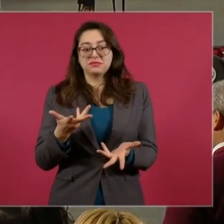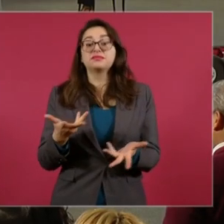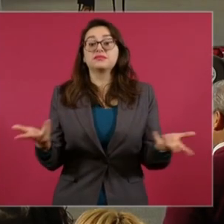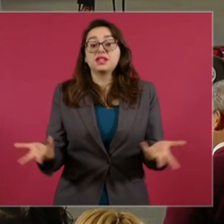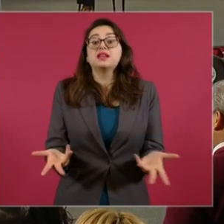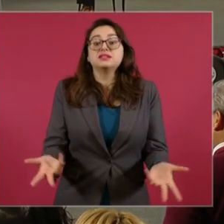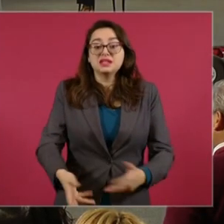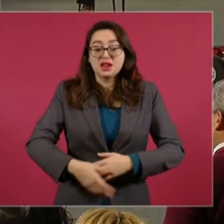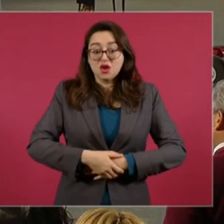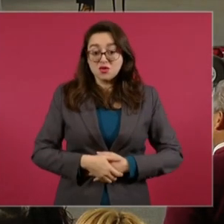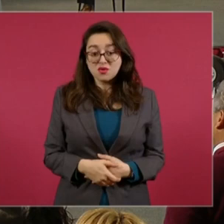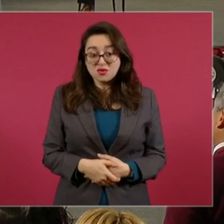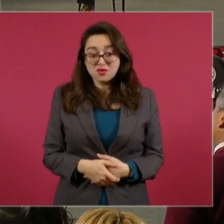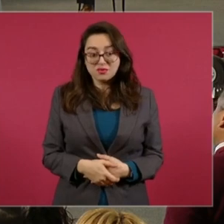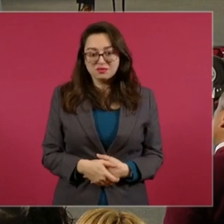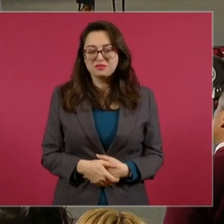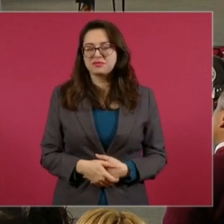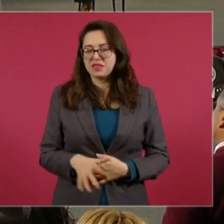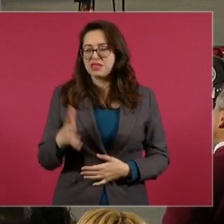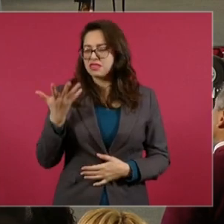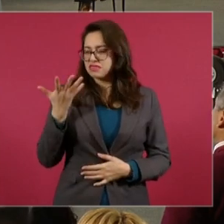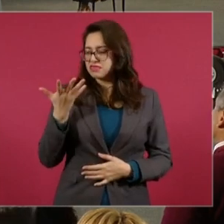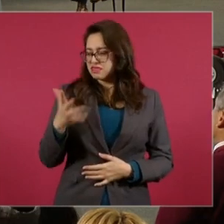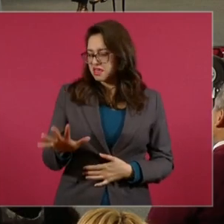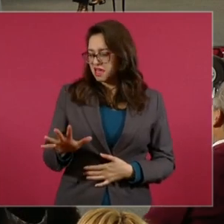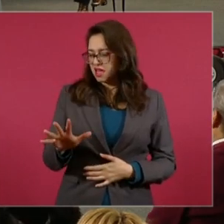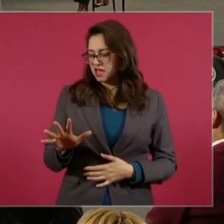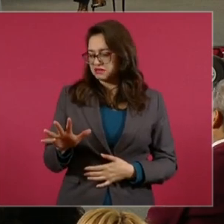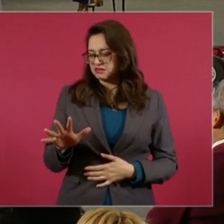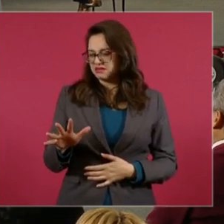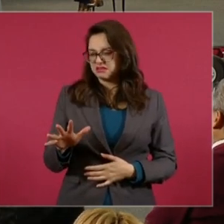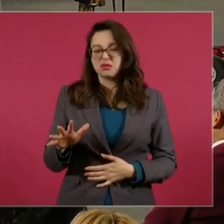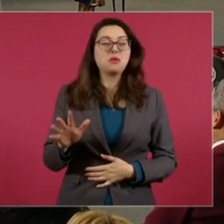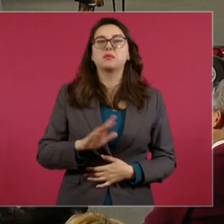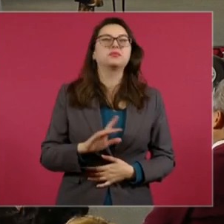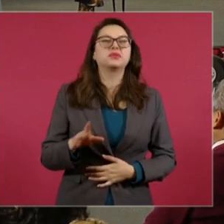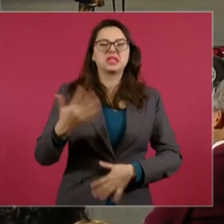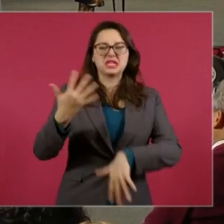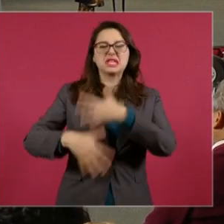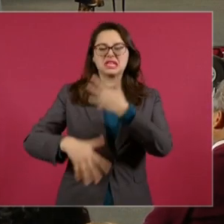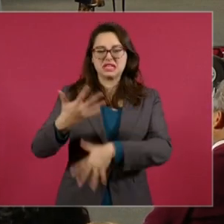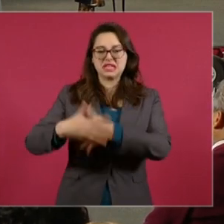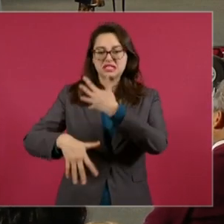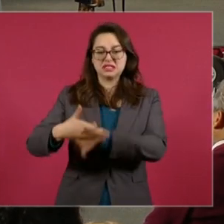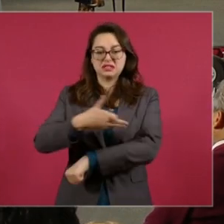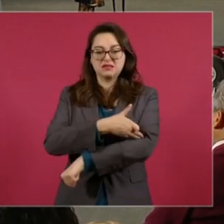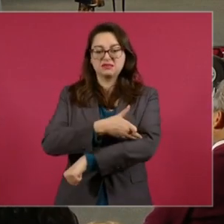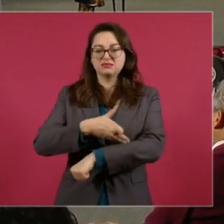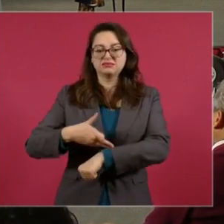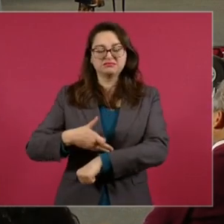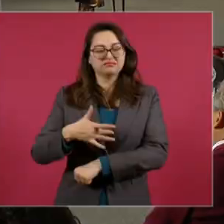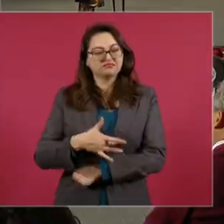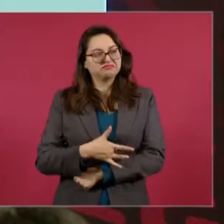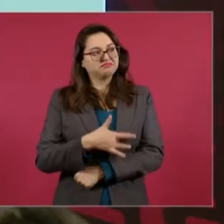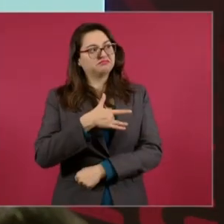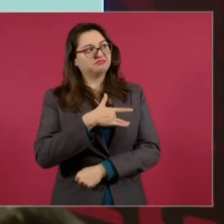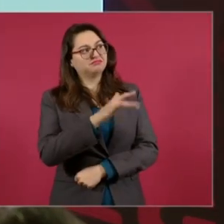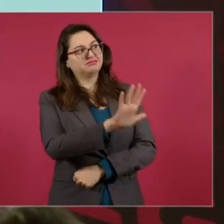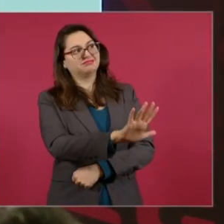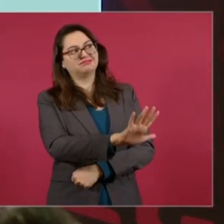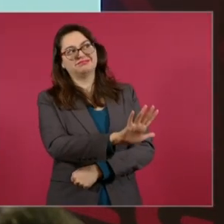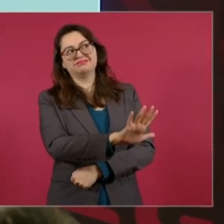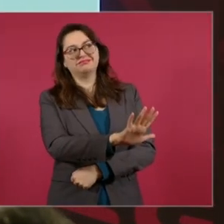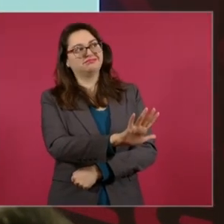Unas familias, como 10, 12, 15 familias, se pasaron del otro lado del